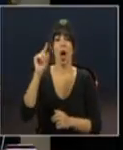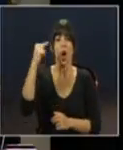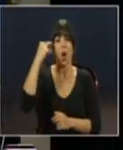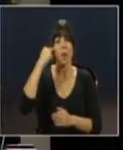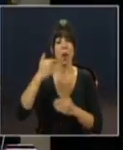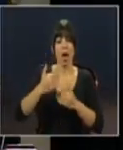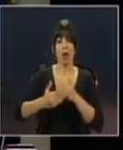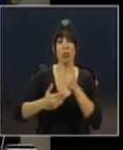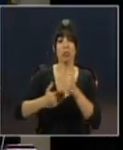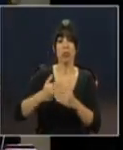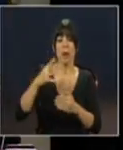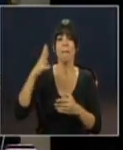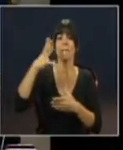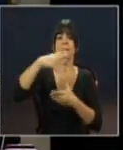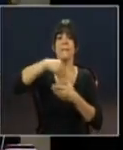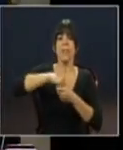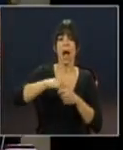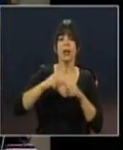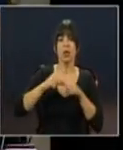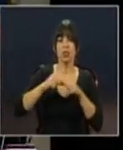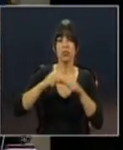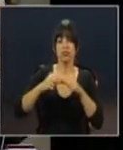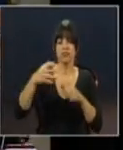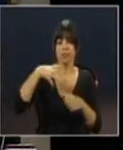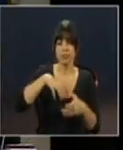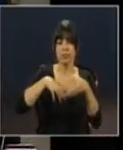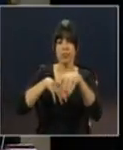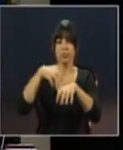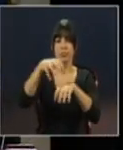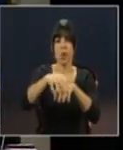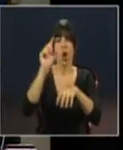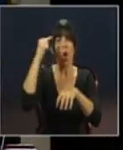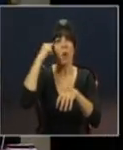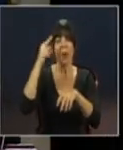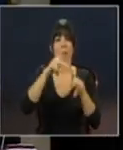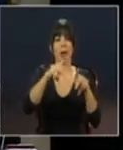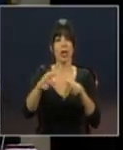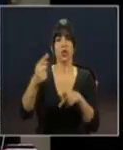administraciones formamos parte de un continuo definido por el mandato popular.